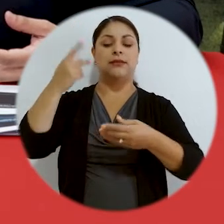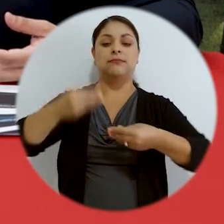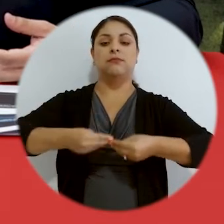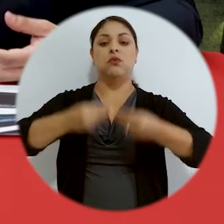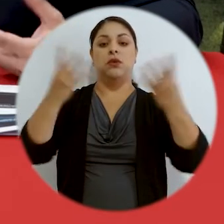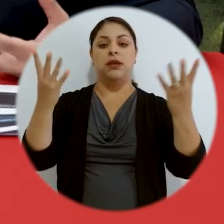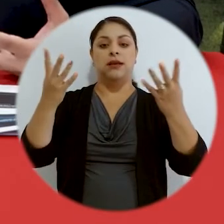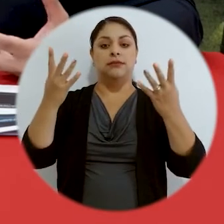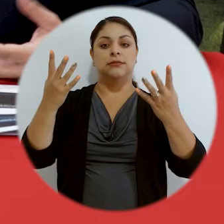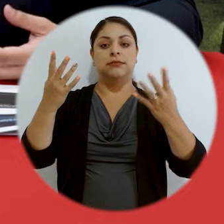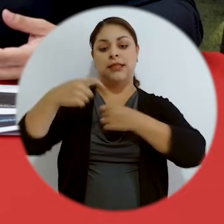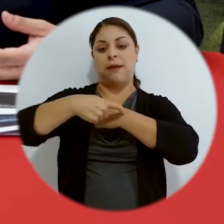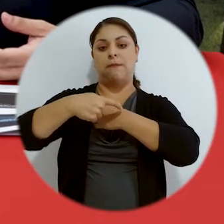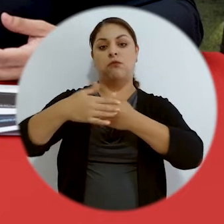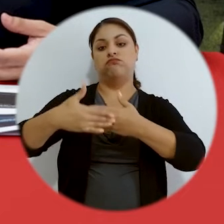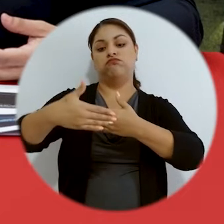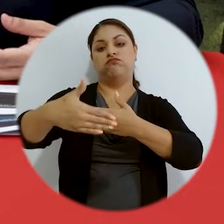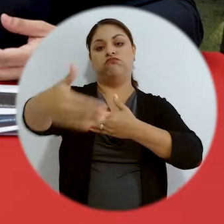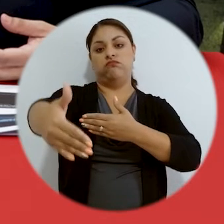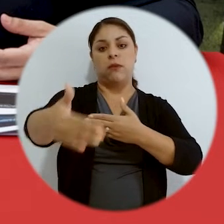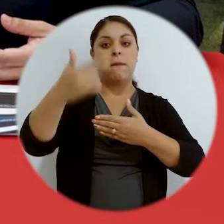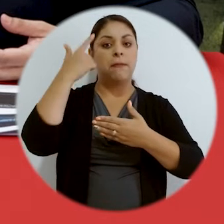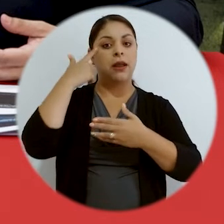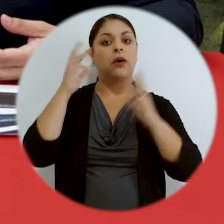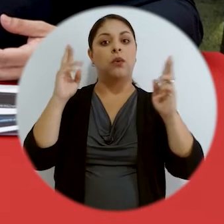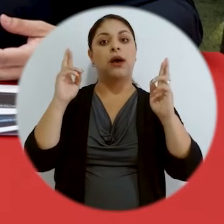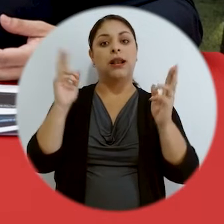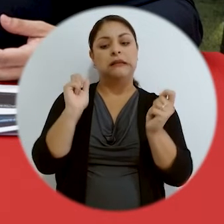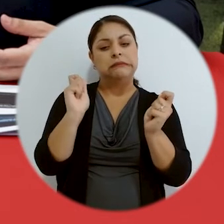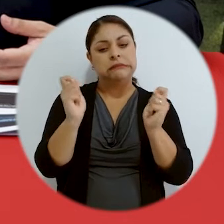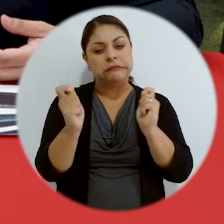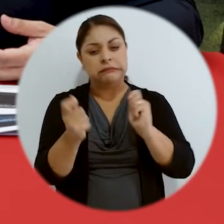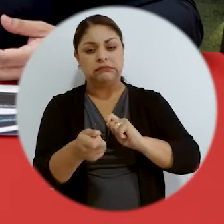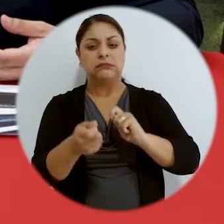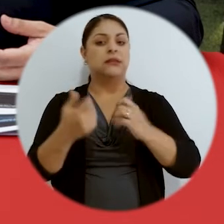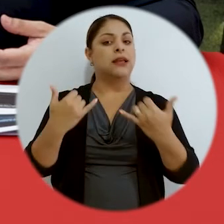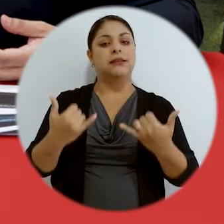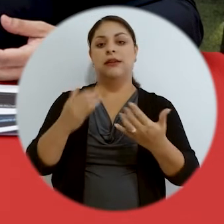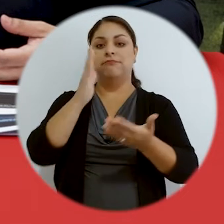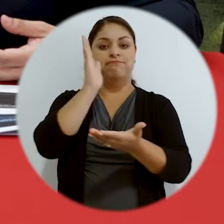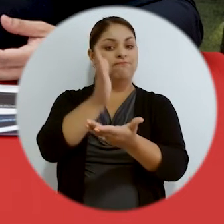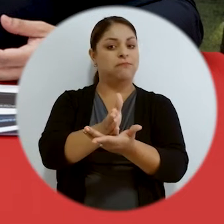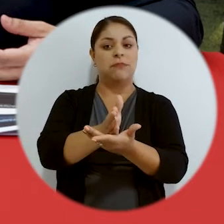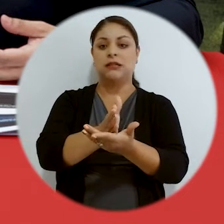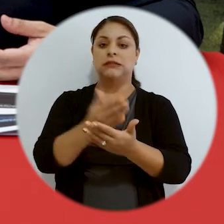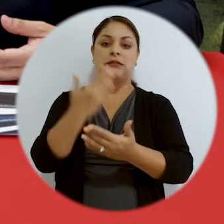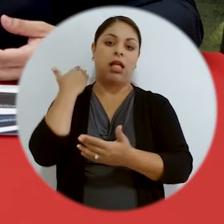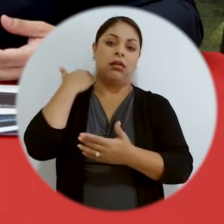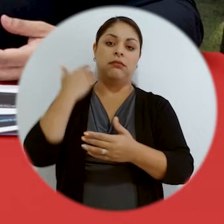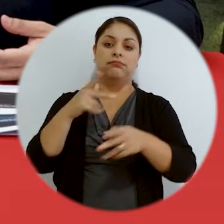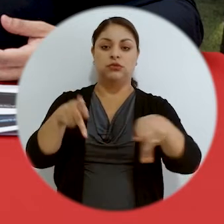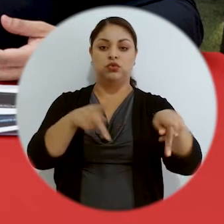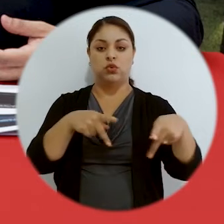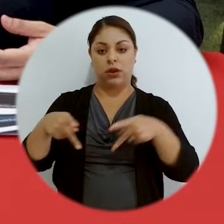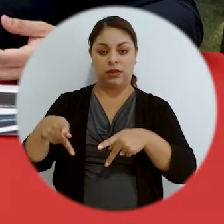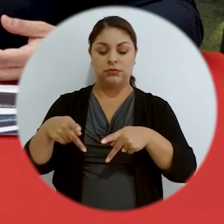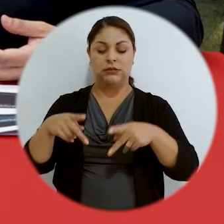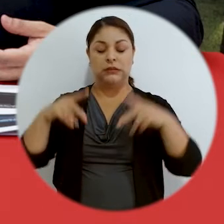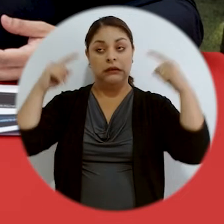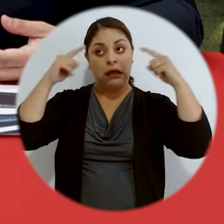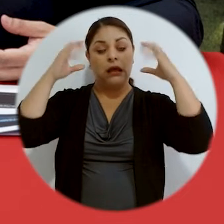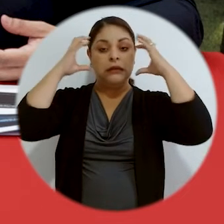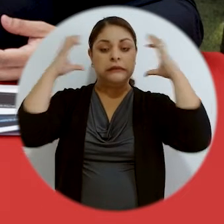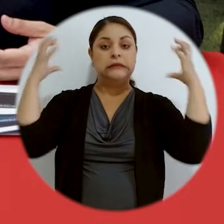mediano y largo plazo que lleguen a revertir un poco toda esta situación y que deje de generar dolores de cabeza a la sociedad también. Pues de eso se trata, es por